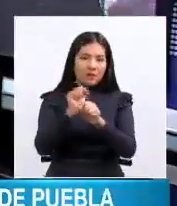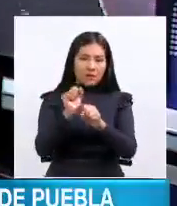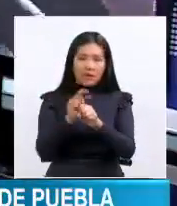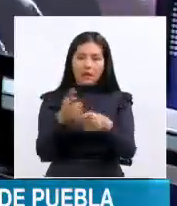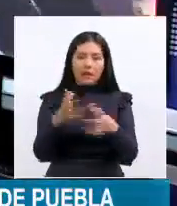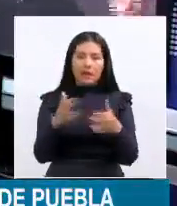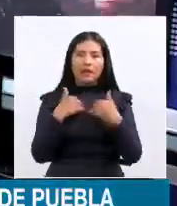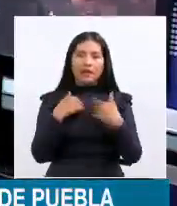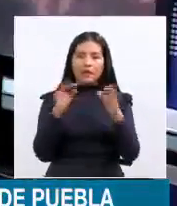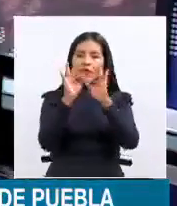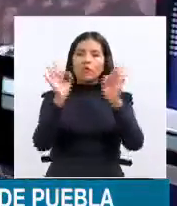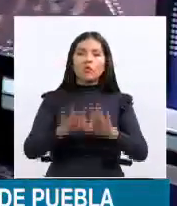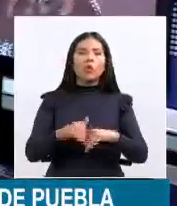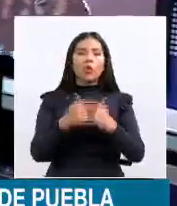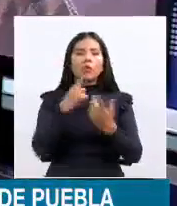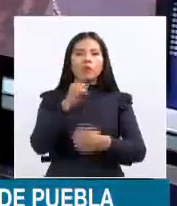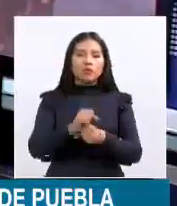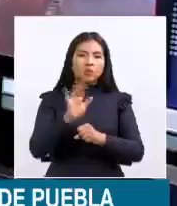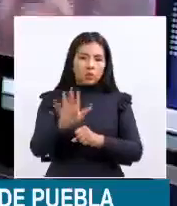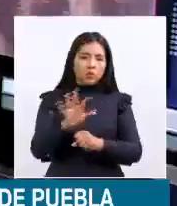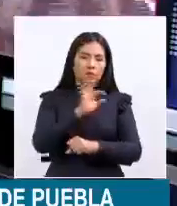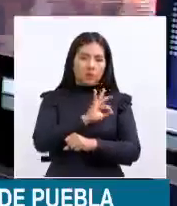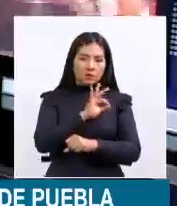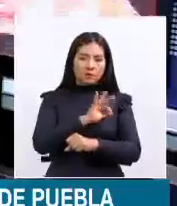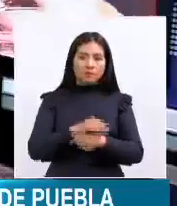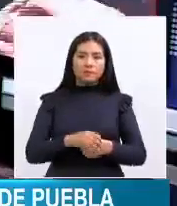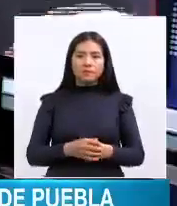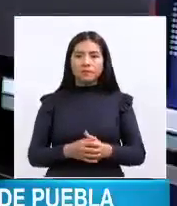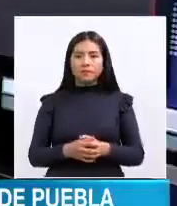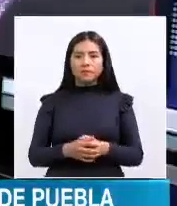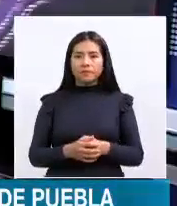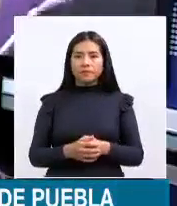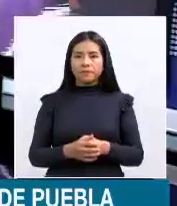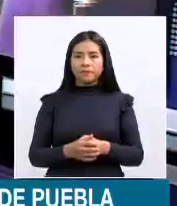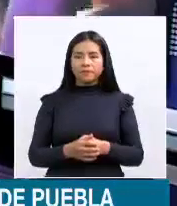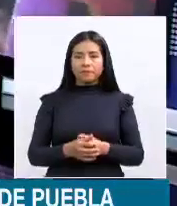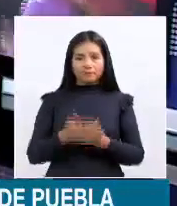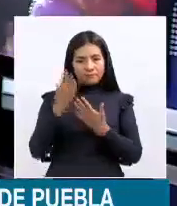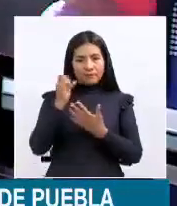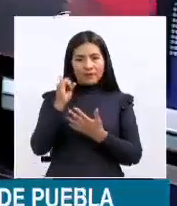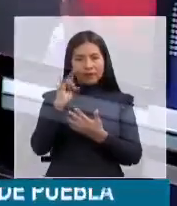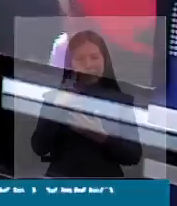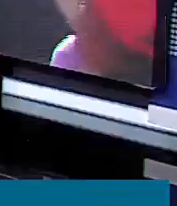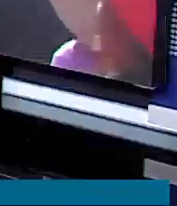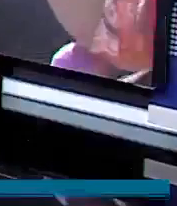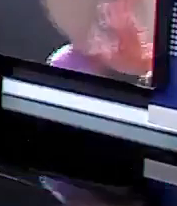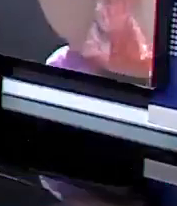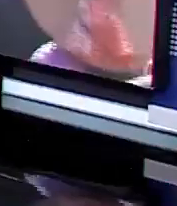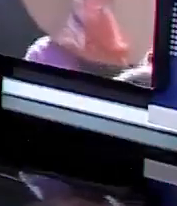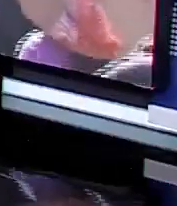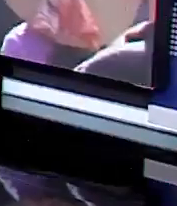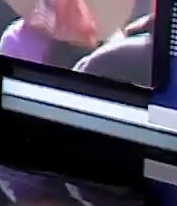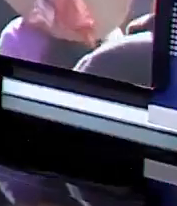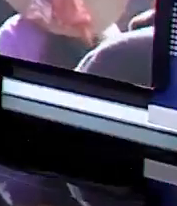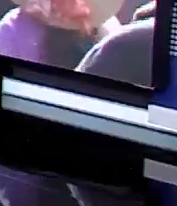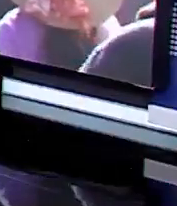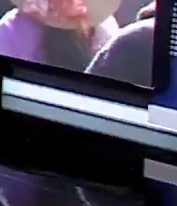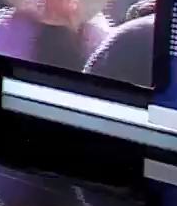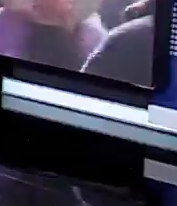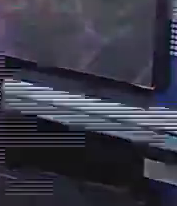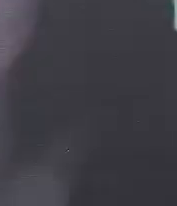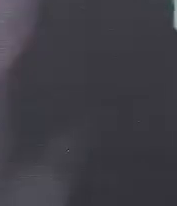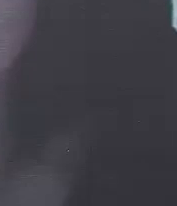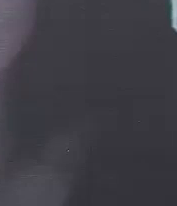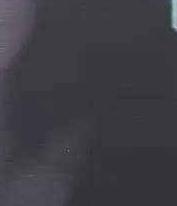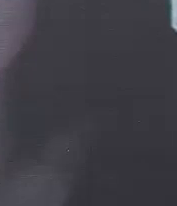forma de hacer las cosas y lo vienen haciendo con mucha seriedad. Silvina, tú mencionabas que mañana, o